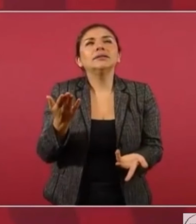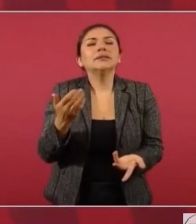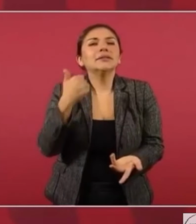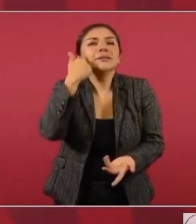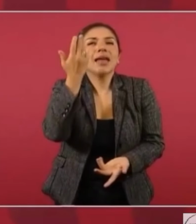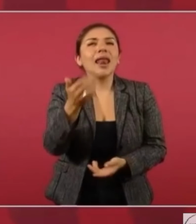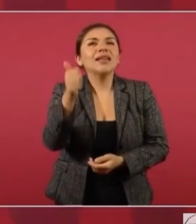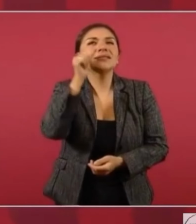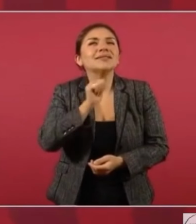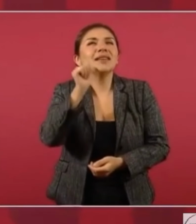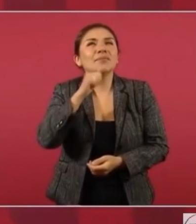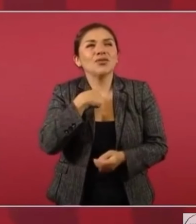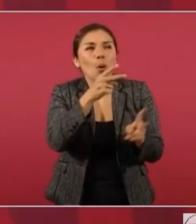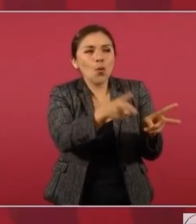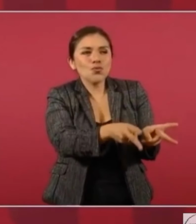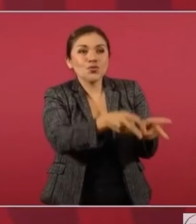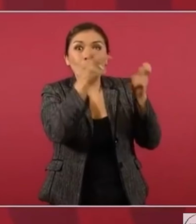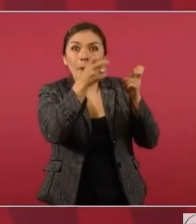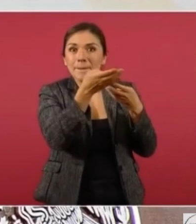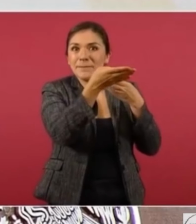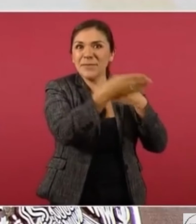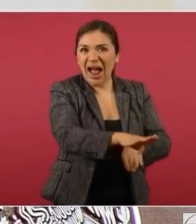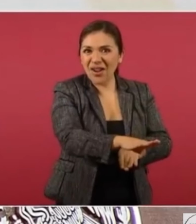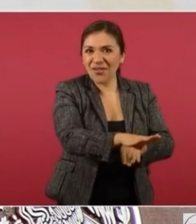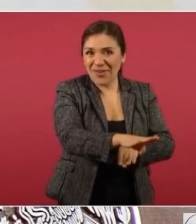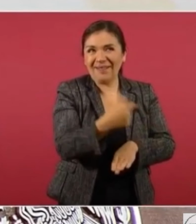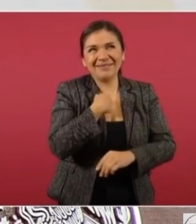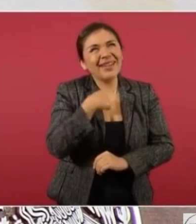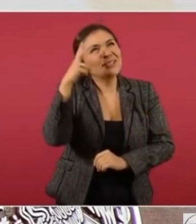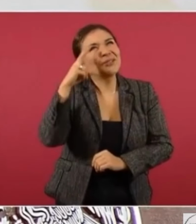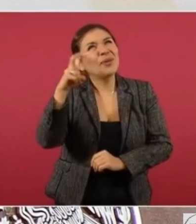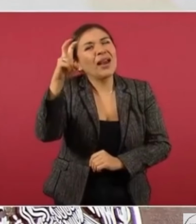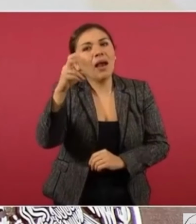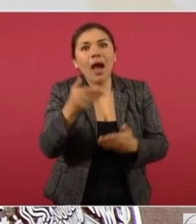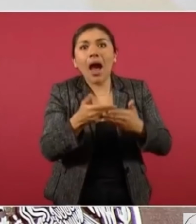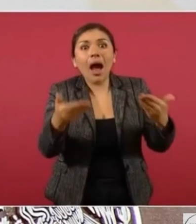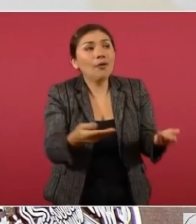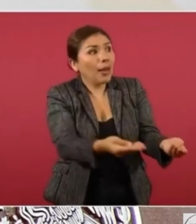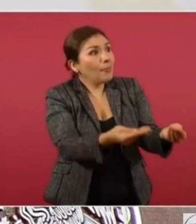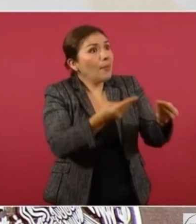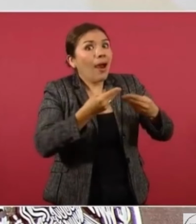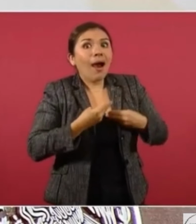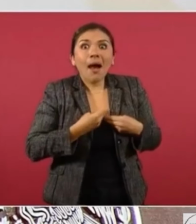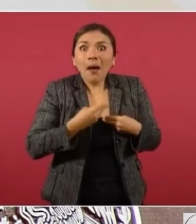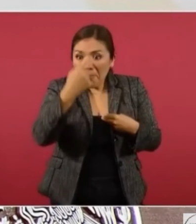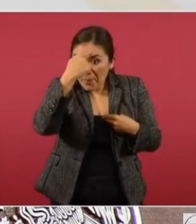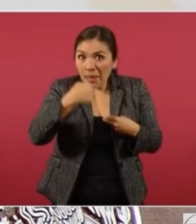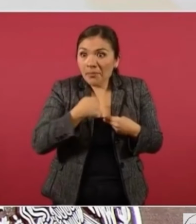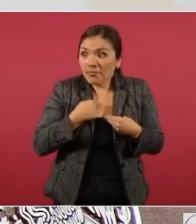siempre con robarme un banco, ahora me entregan uno para mí solito.